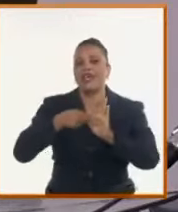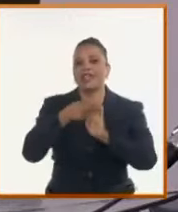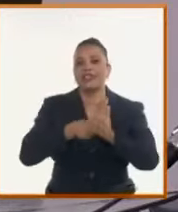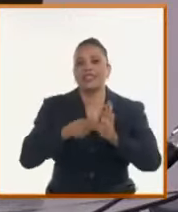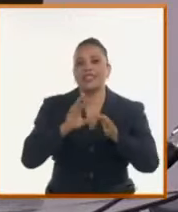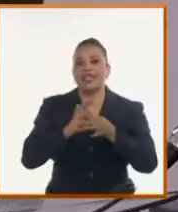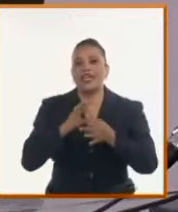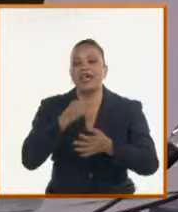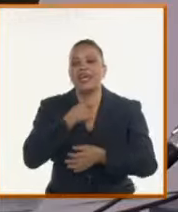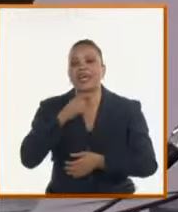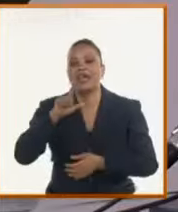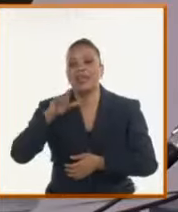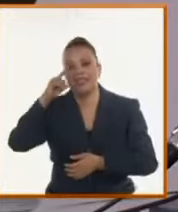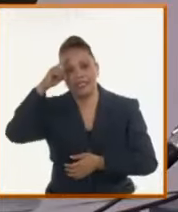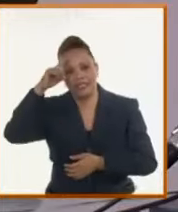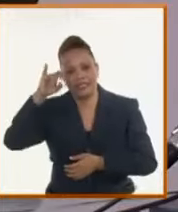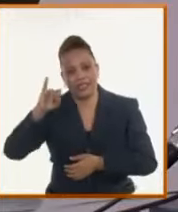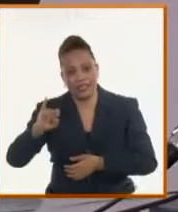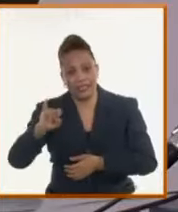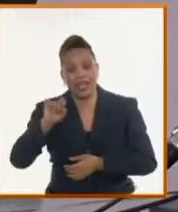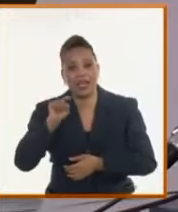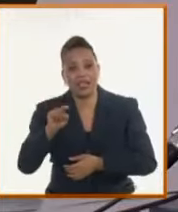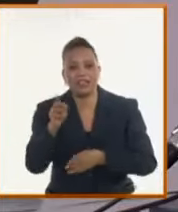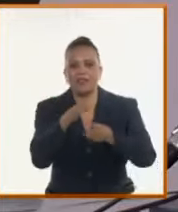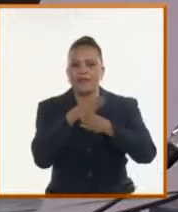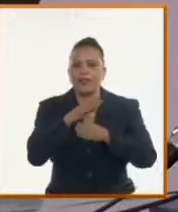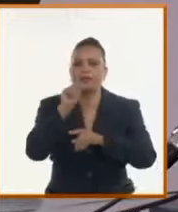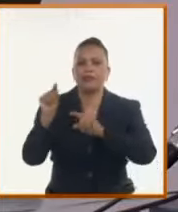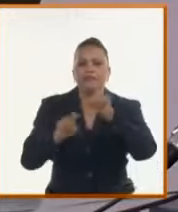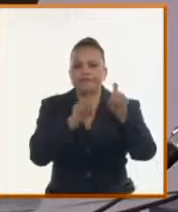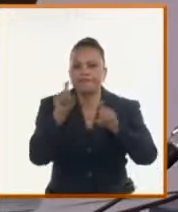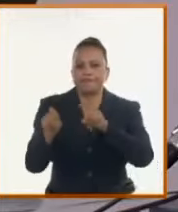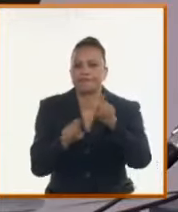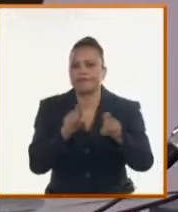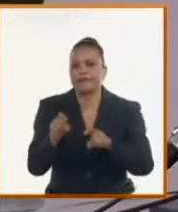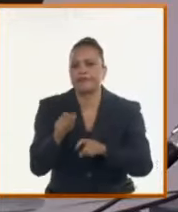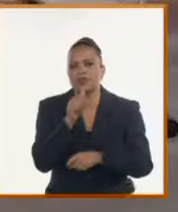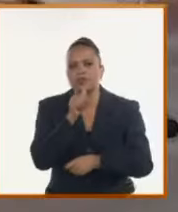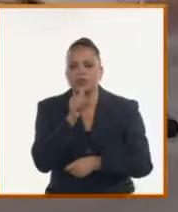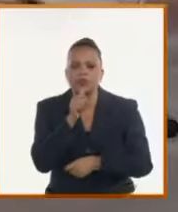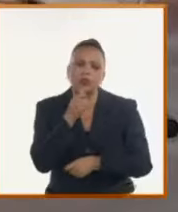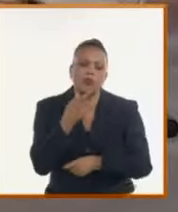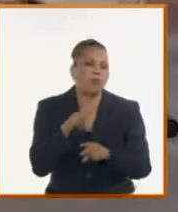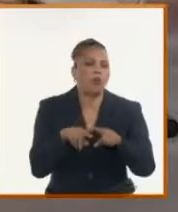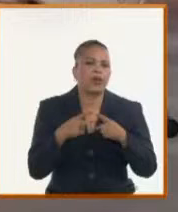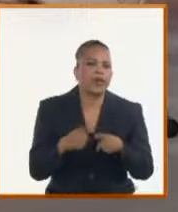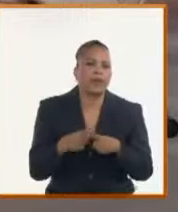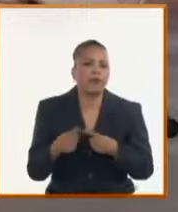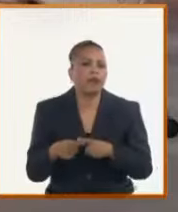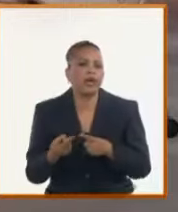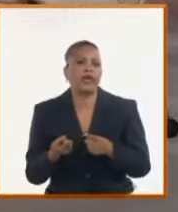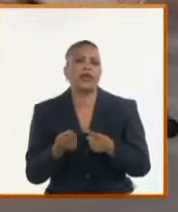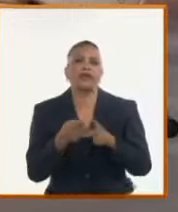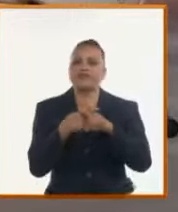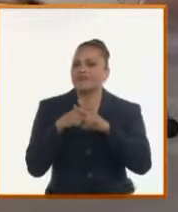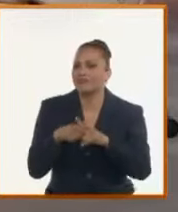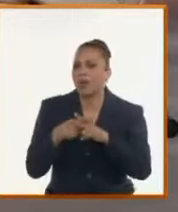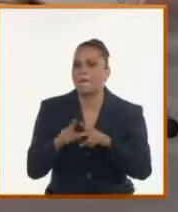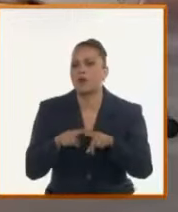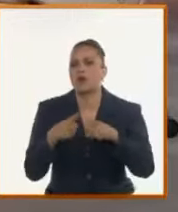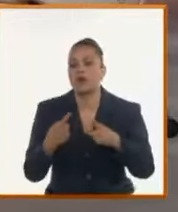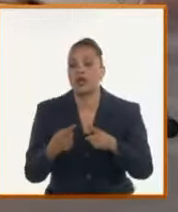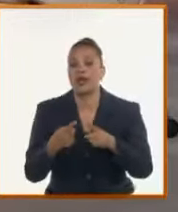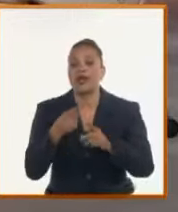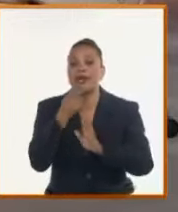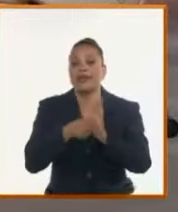Jersy eh que hay varias opiniones preguntando sobre el tren de Jersy sobre Por qué no recuperarlo de la de